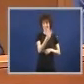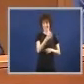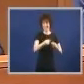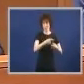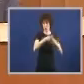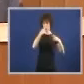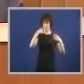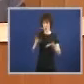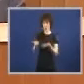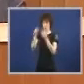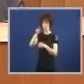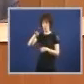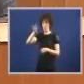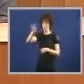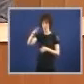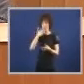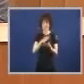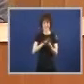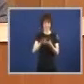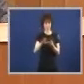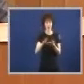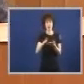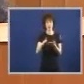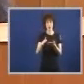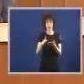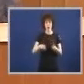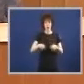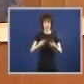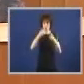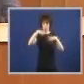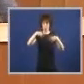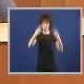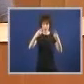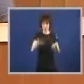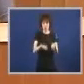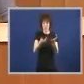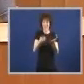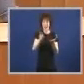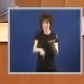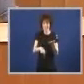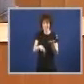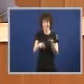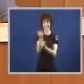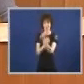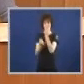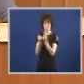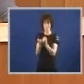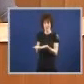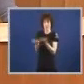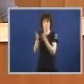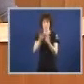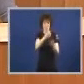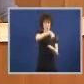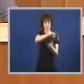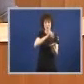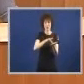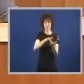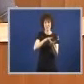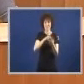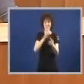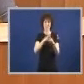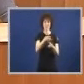un 1,4%. Por lo tanto, a máis incremento do gasto público, un maior incremento da economía. Pero que vostedes non practican economía, practican